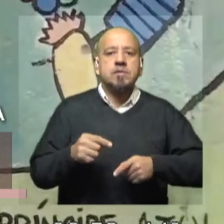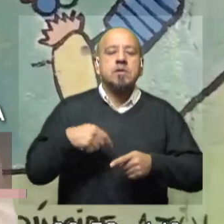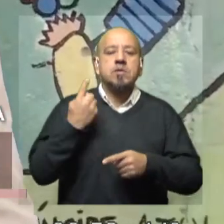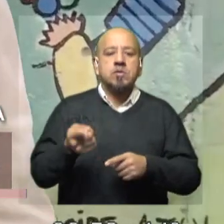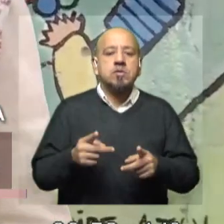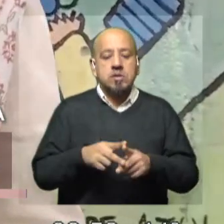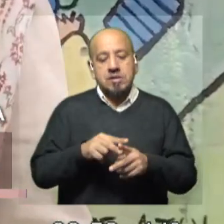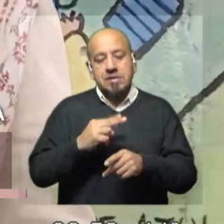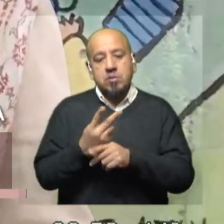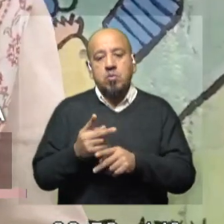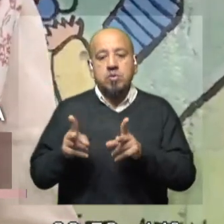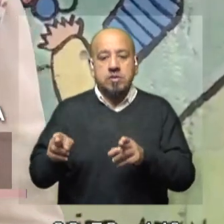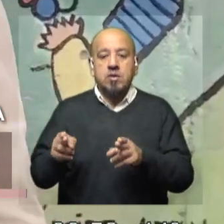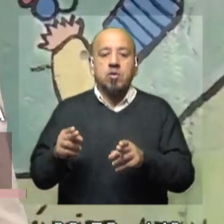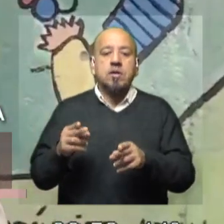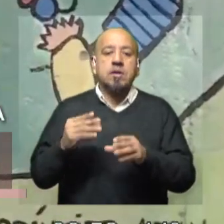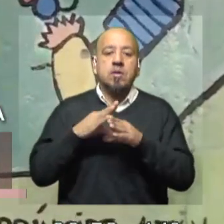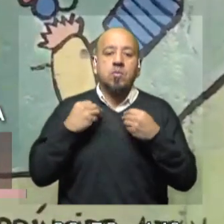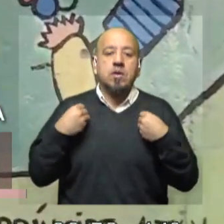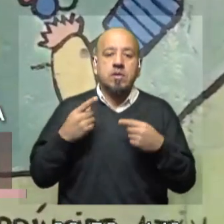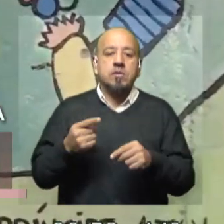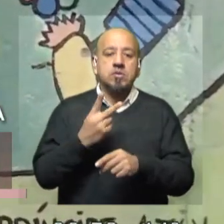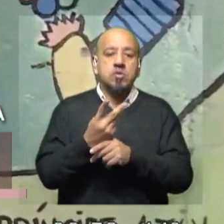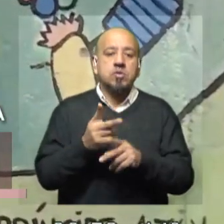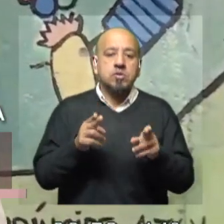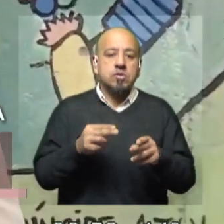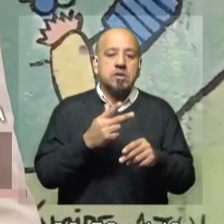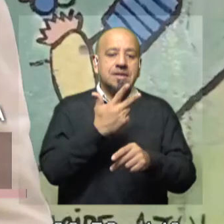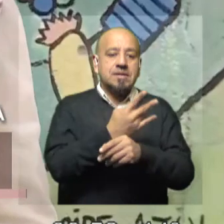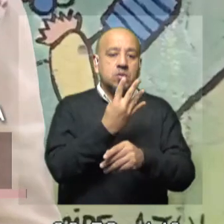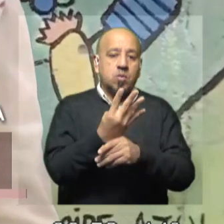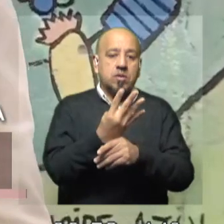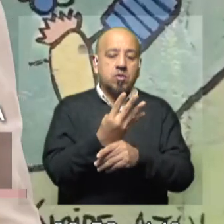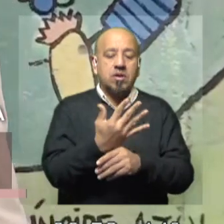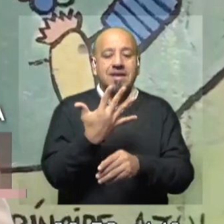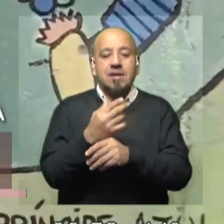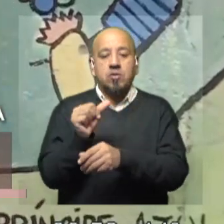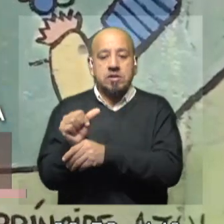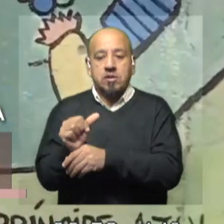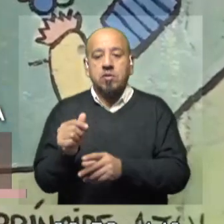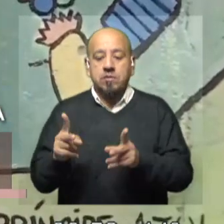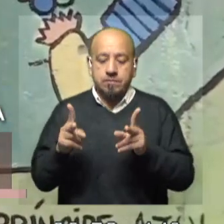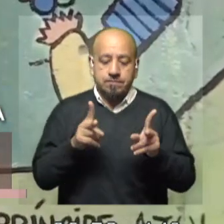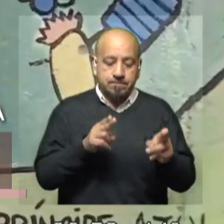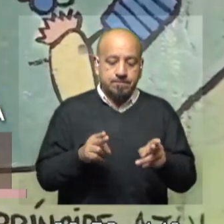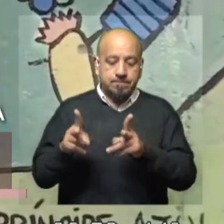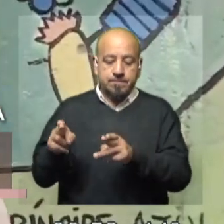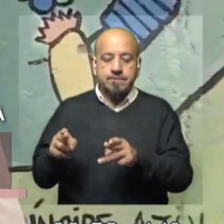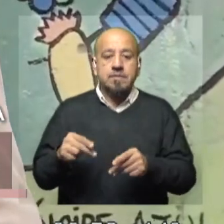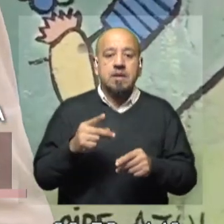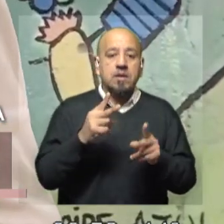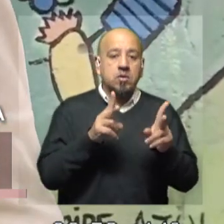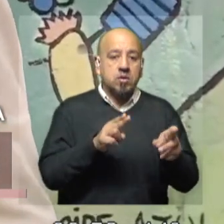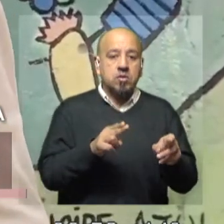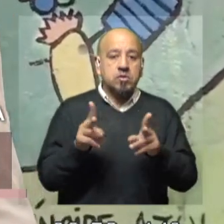ciclo, en el segundo ciclo de primaria, tenemos dos tramos, tercero y cuarto, y quinto y sexto. Entonces, estos dos tramos que yo